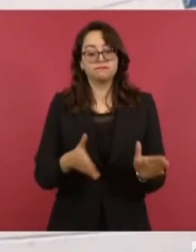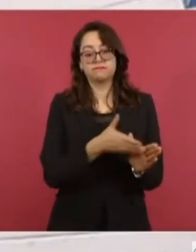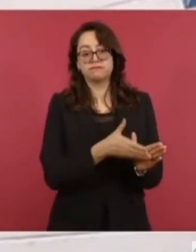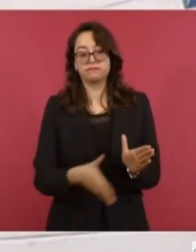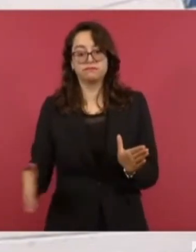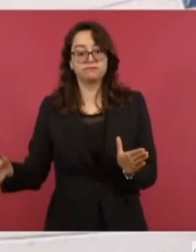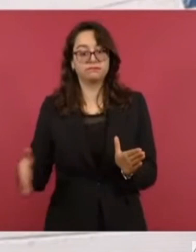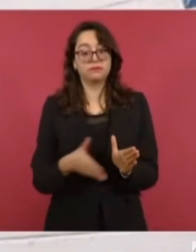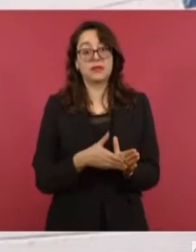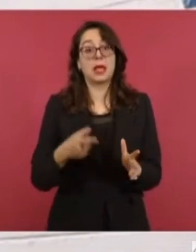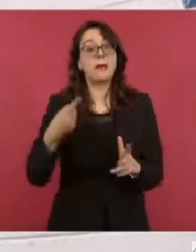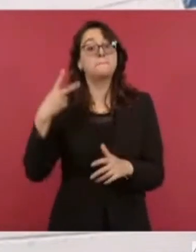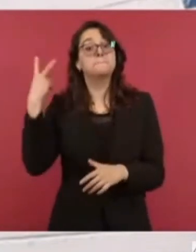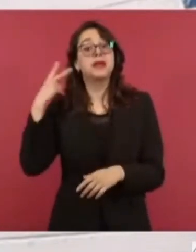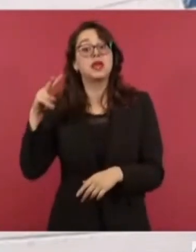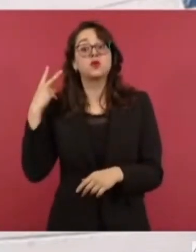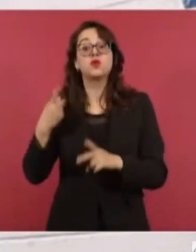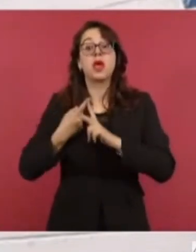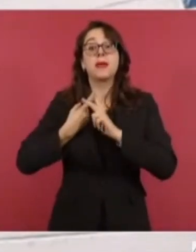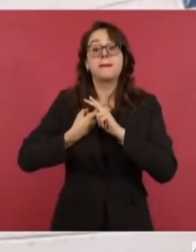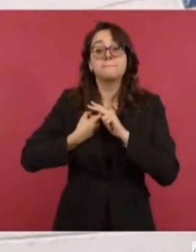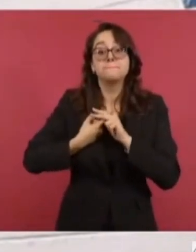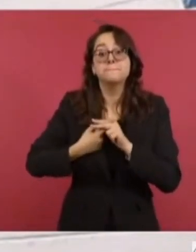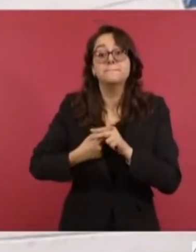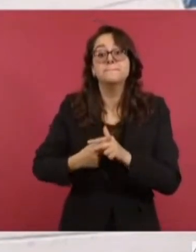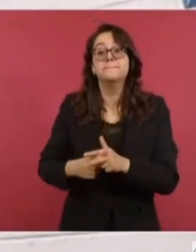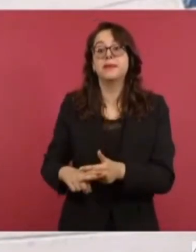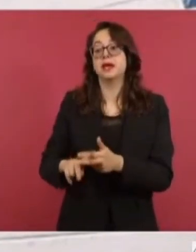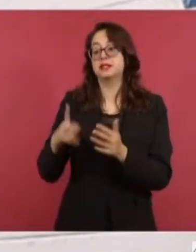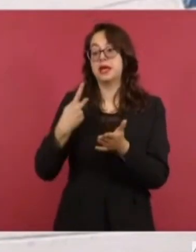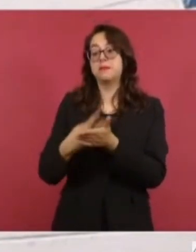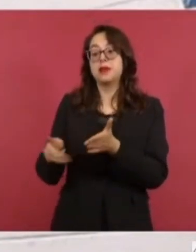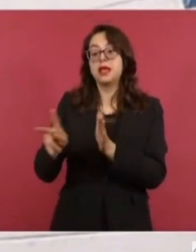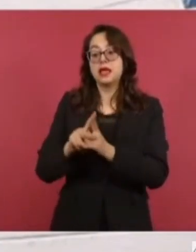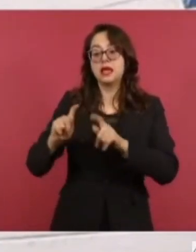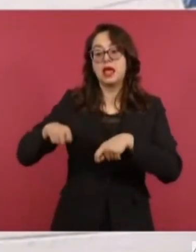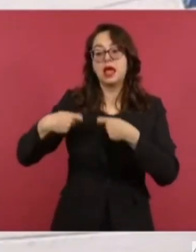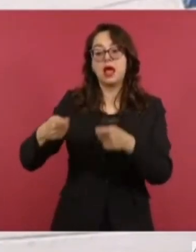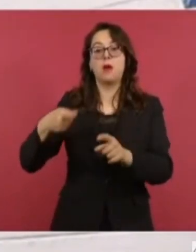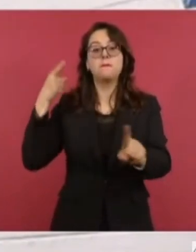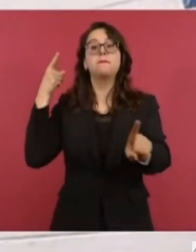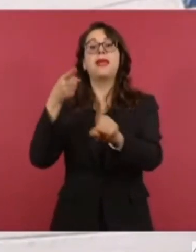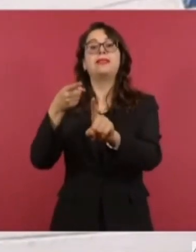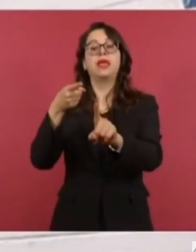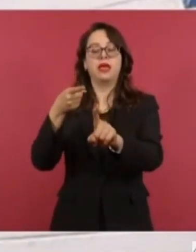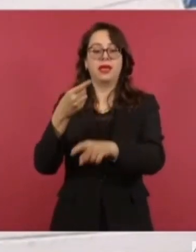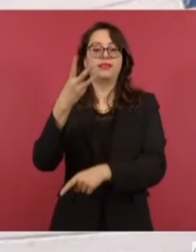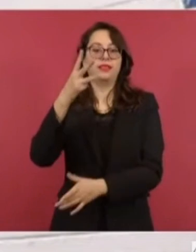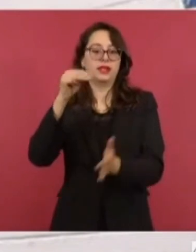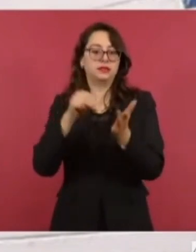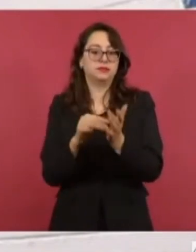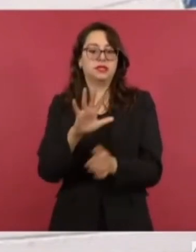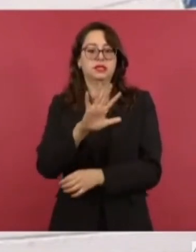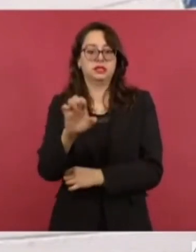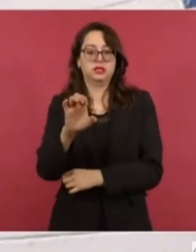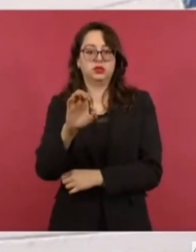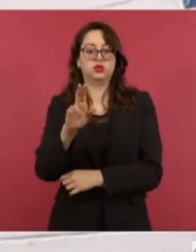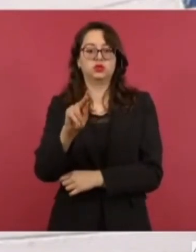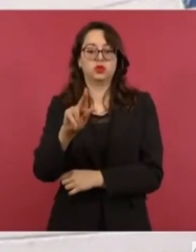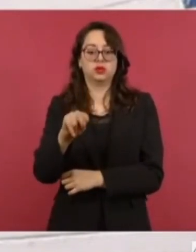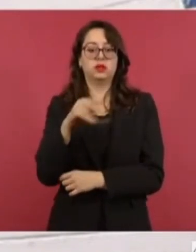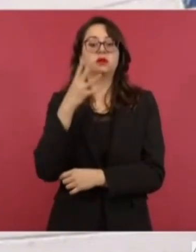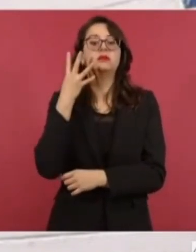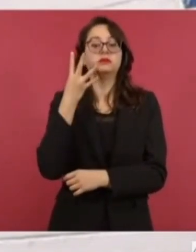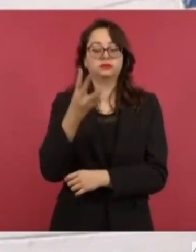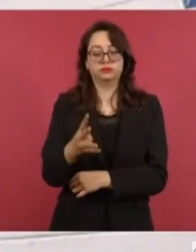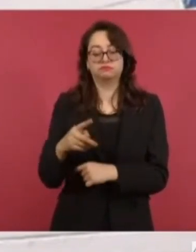etapa empezando el proceso de basificación en Veracruz, que va a alcanzar a 3,584 trabajadores de la salud. Se